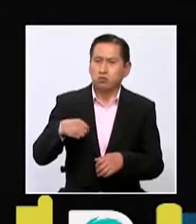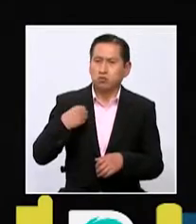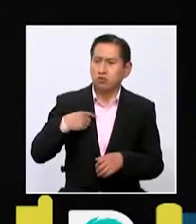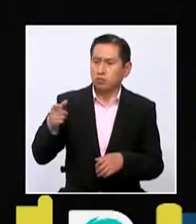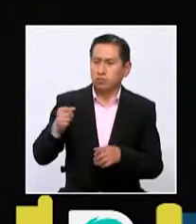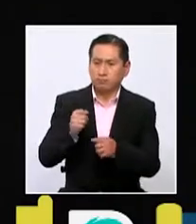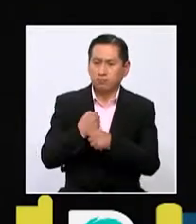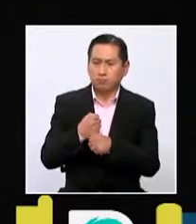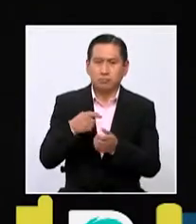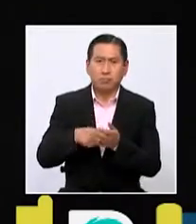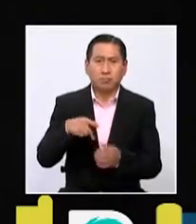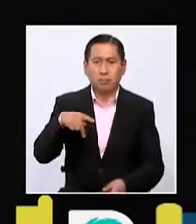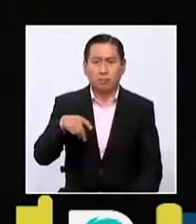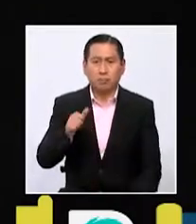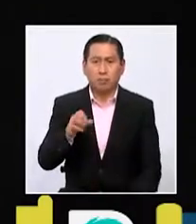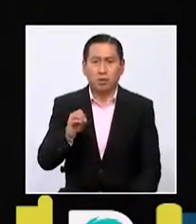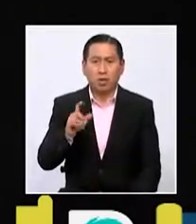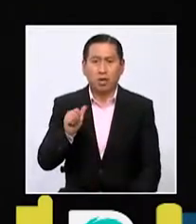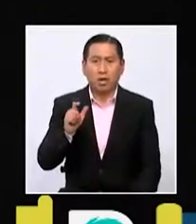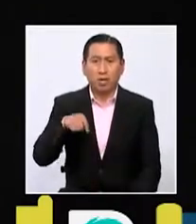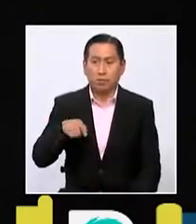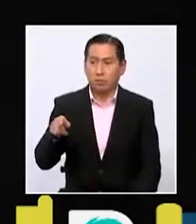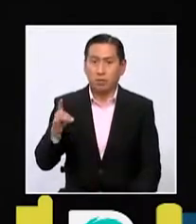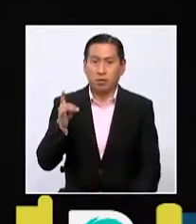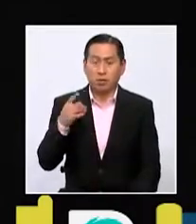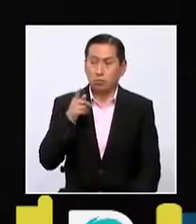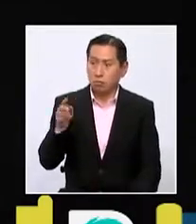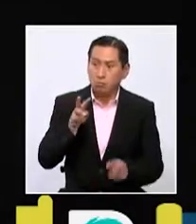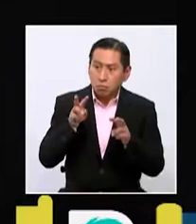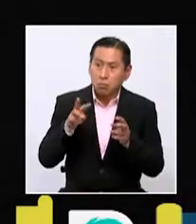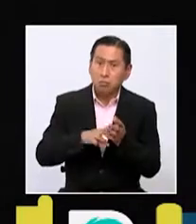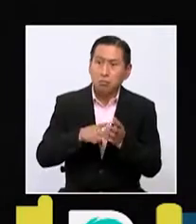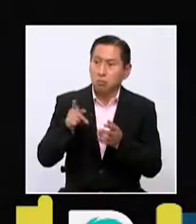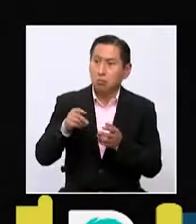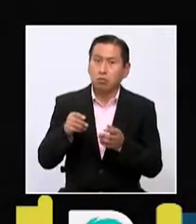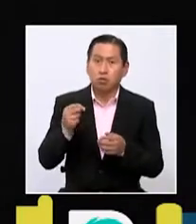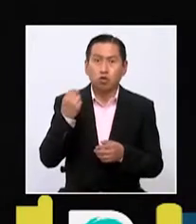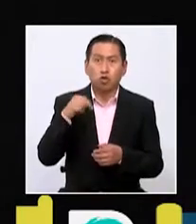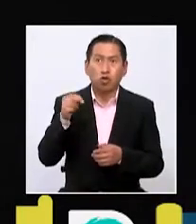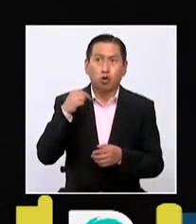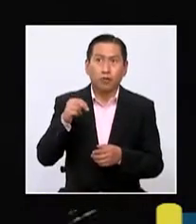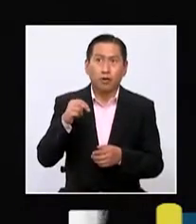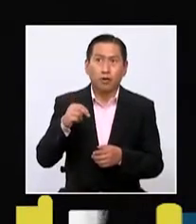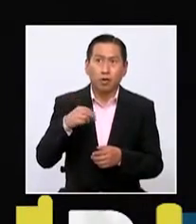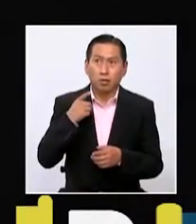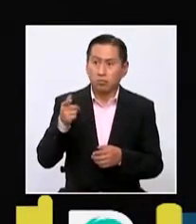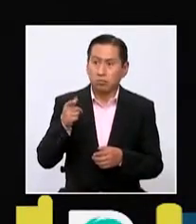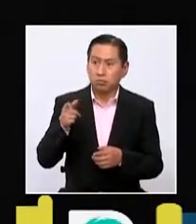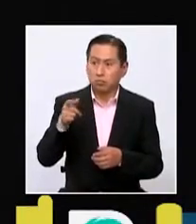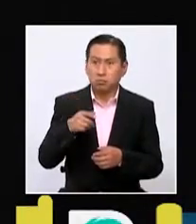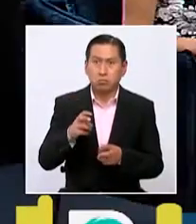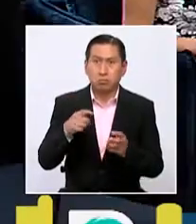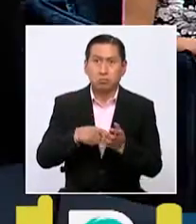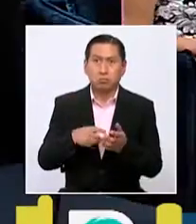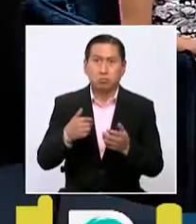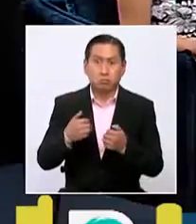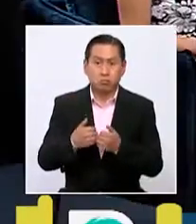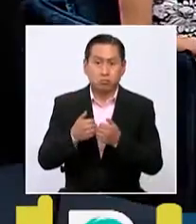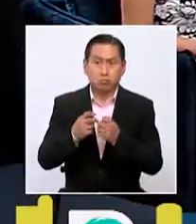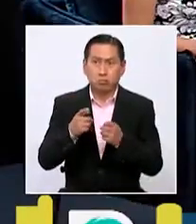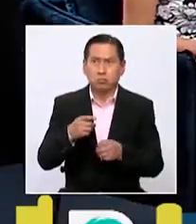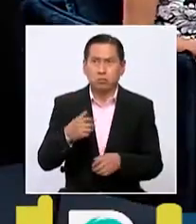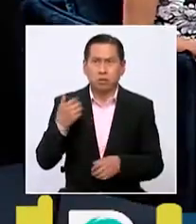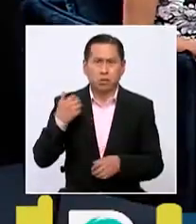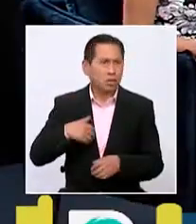productora Paola acá de Bolivia y le estaba diciendo que mirase una novela que acaba de hacer yo que se llama 100 días para enamorarnos. ¿En